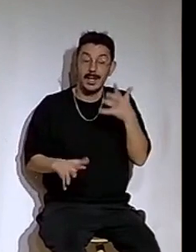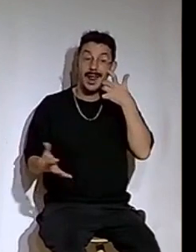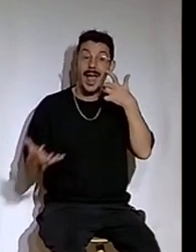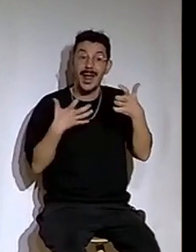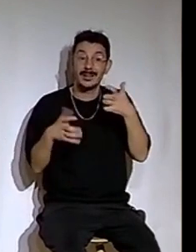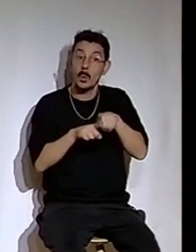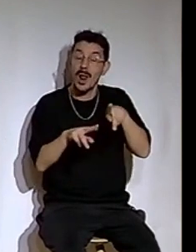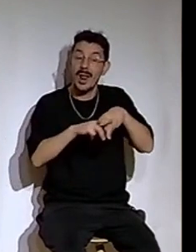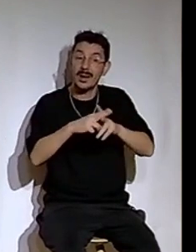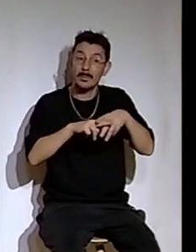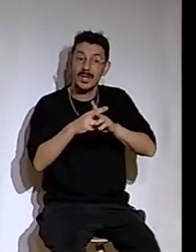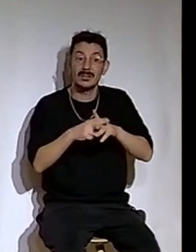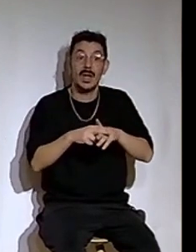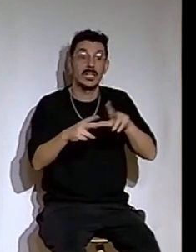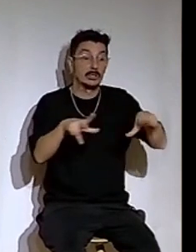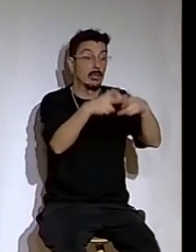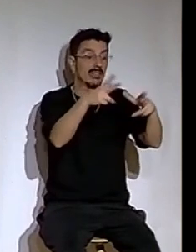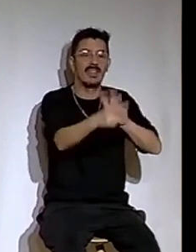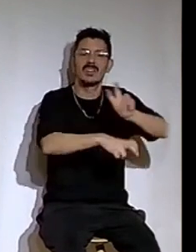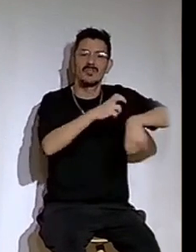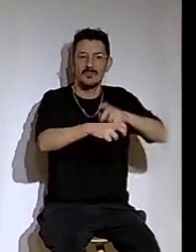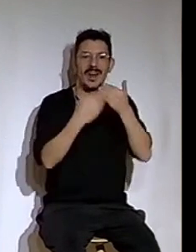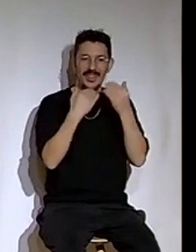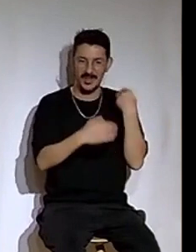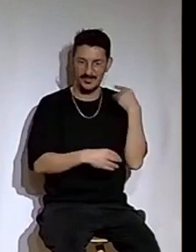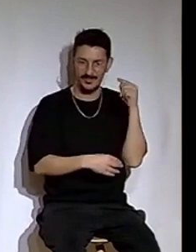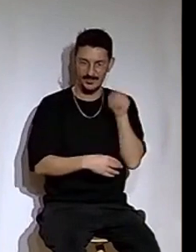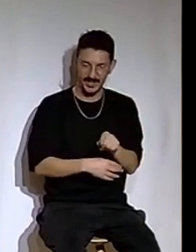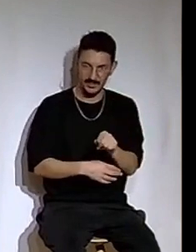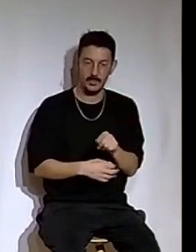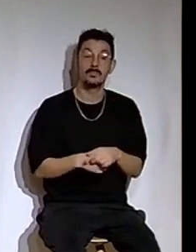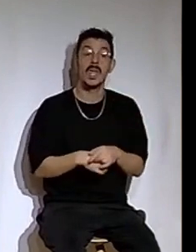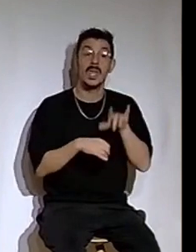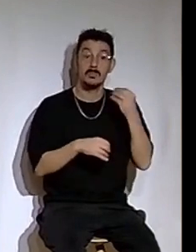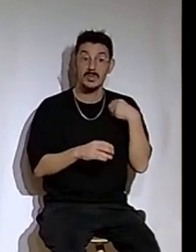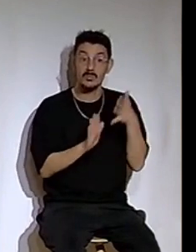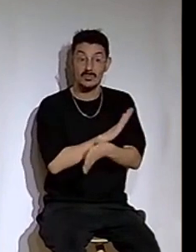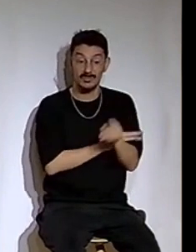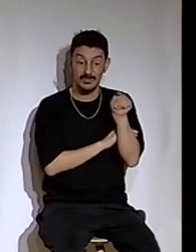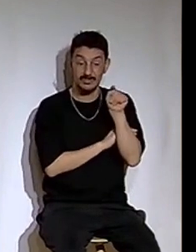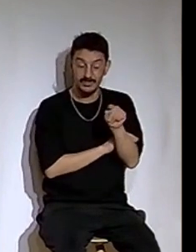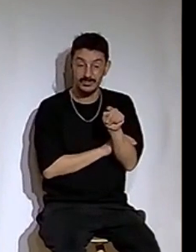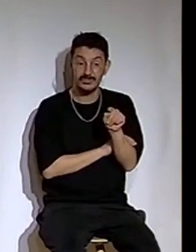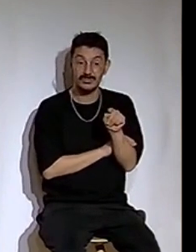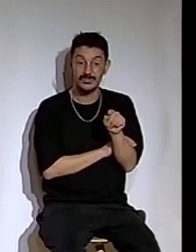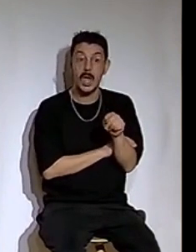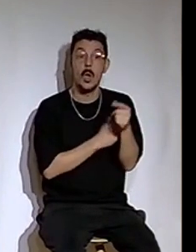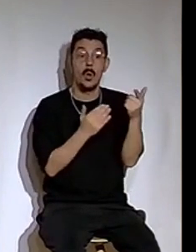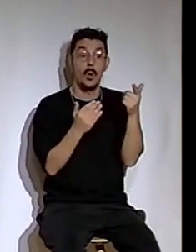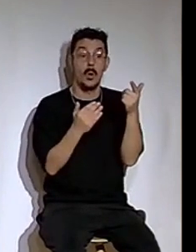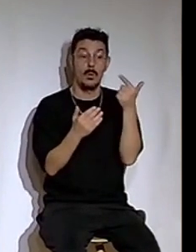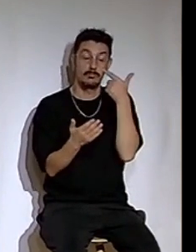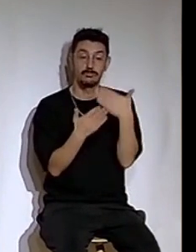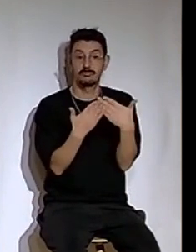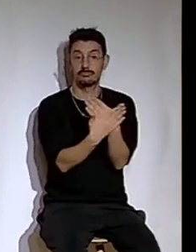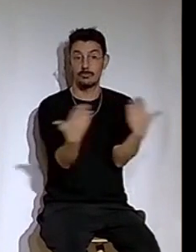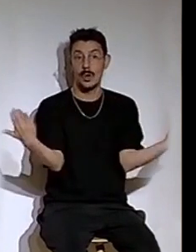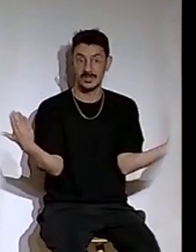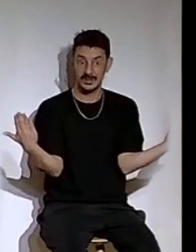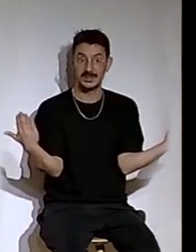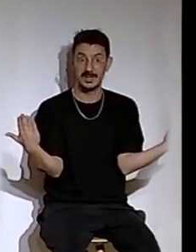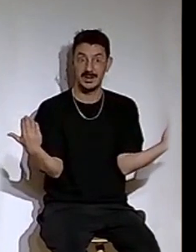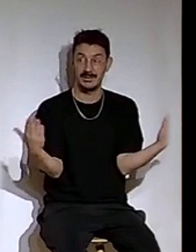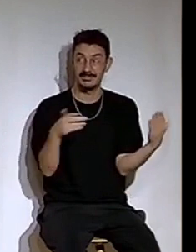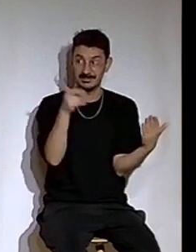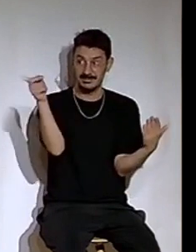que aunque no hayan sido concebidas originalmente como piezas artísticas pues así que obviamente queremos que tienen por un lado un valor